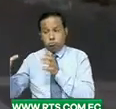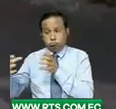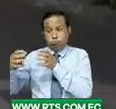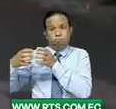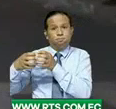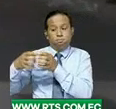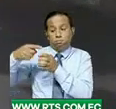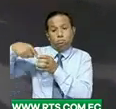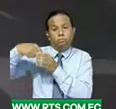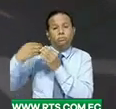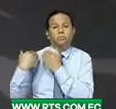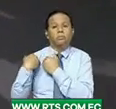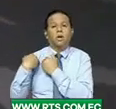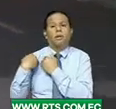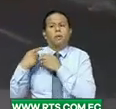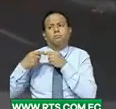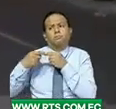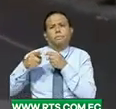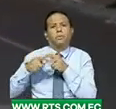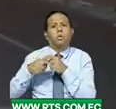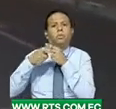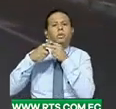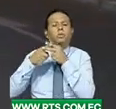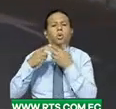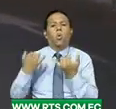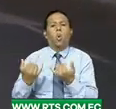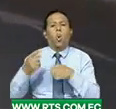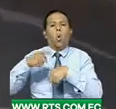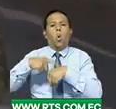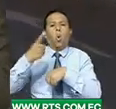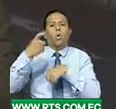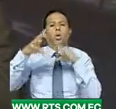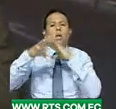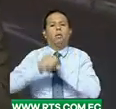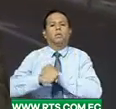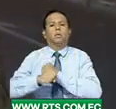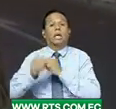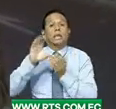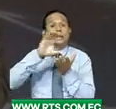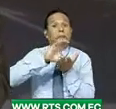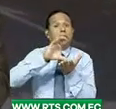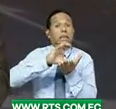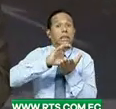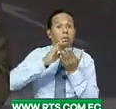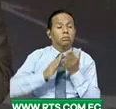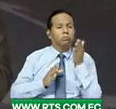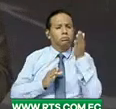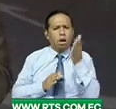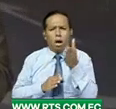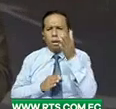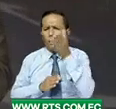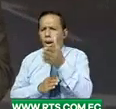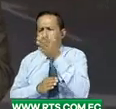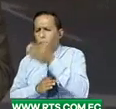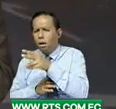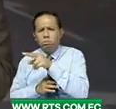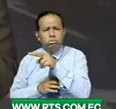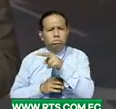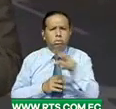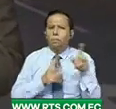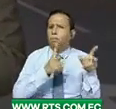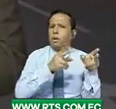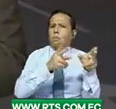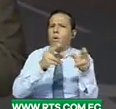que iniciarán en pocos segundos. Inicia el toque de queda en Durán, hicimos un breve recorrido en el centro y otras cooperativas y la situación es